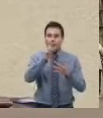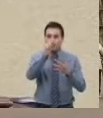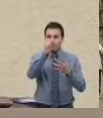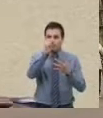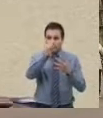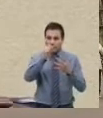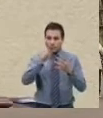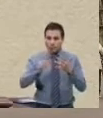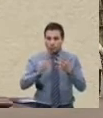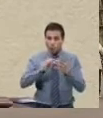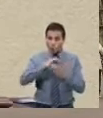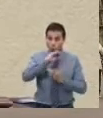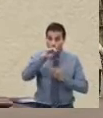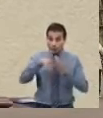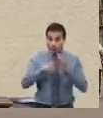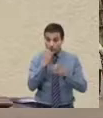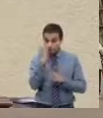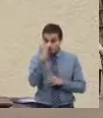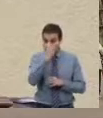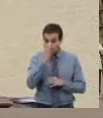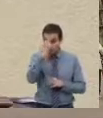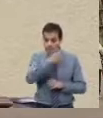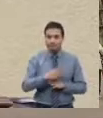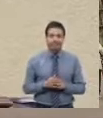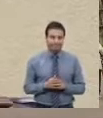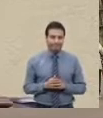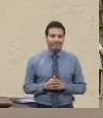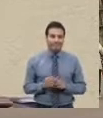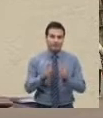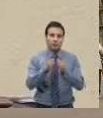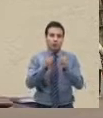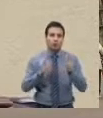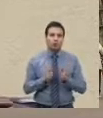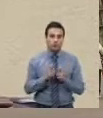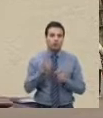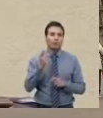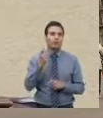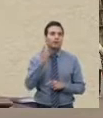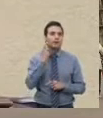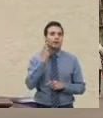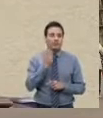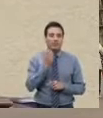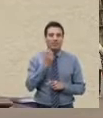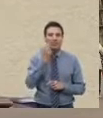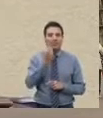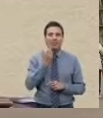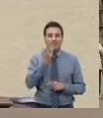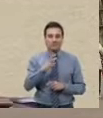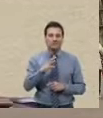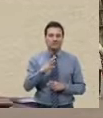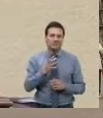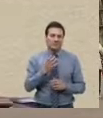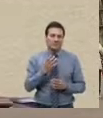trama y el intento de simulación, como lo han comentado mis colegas en las intervenciones que me han antecedido.